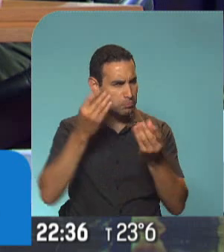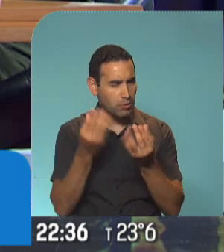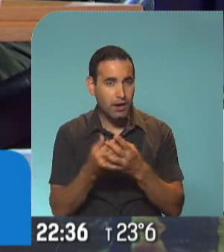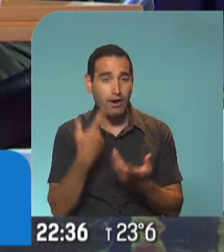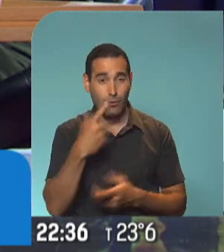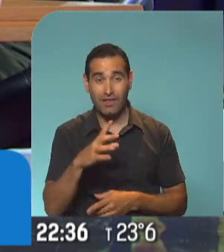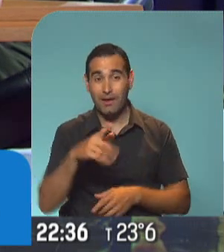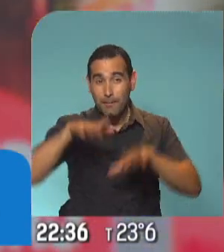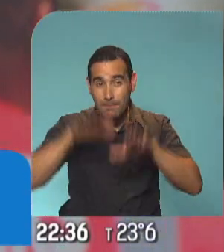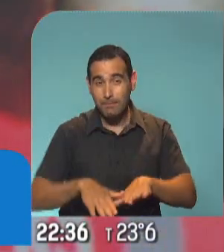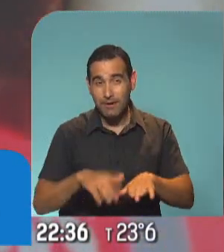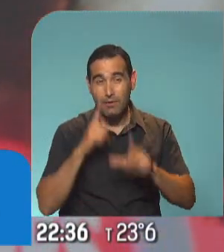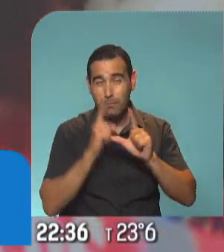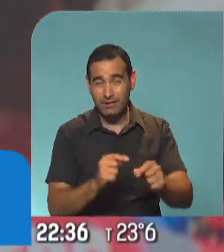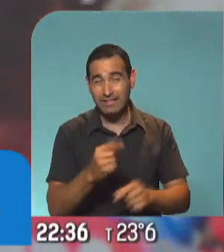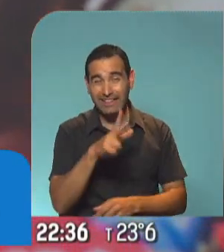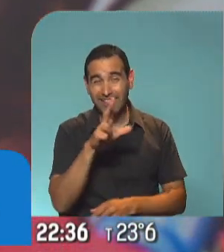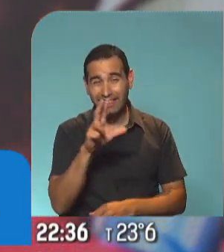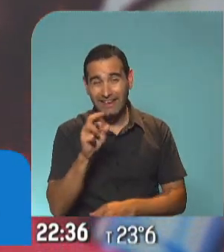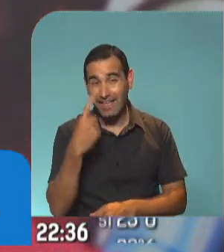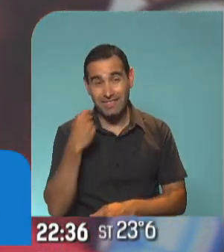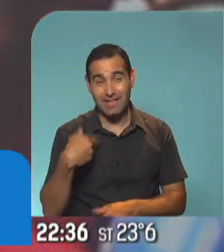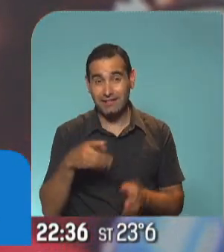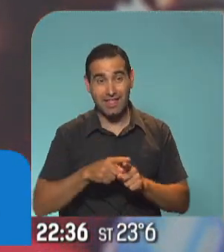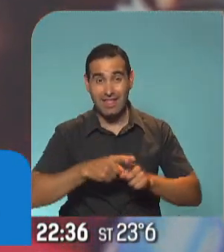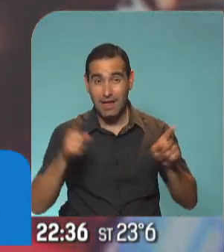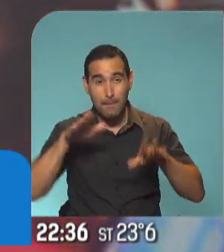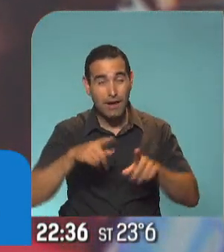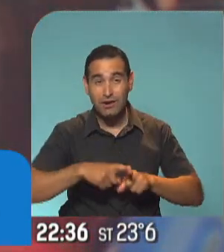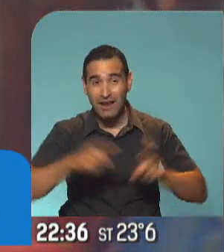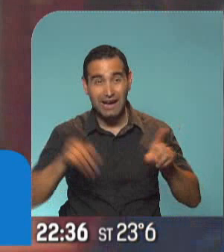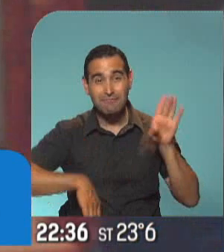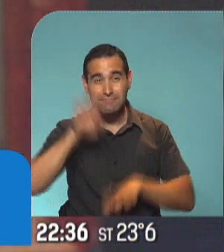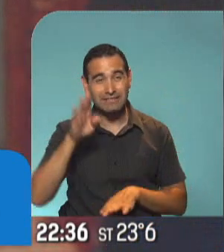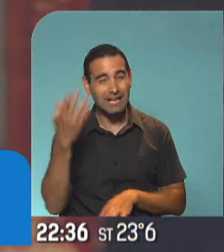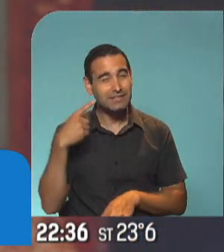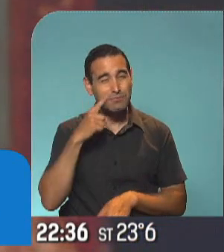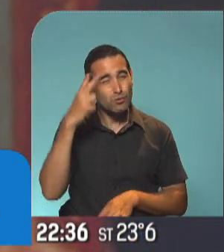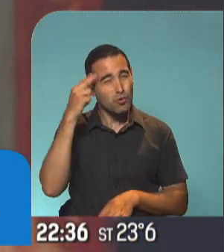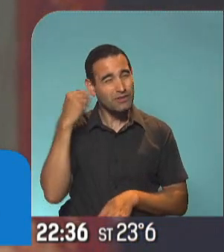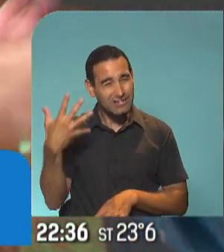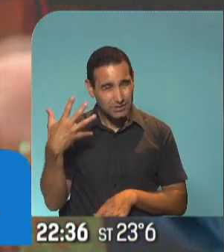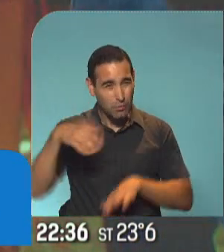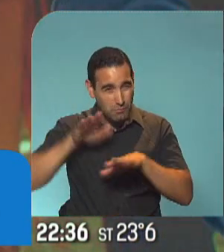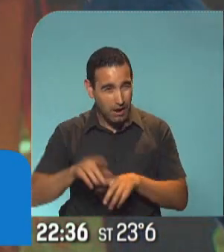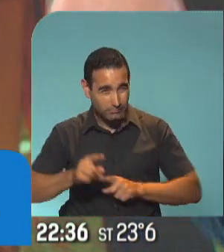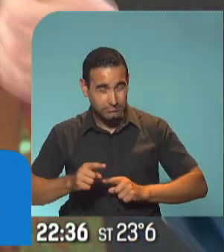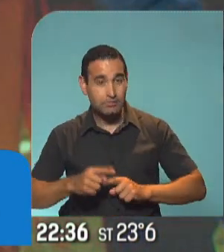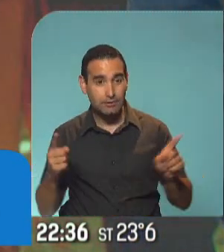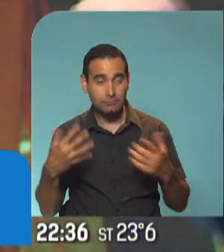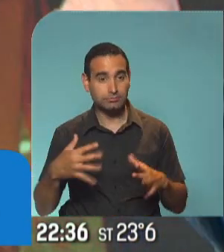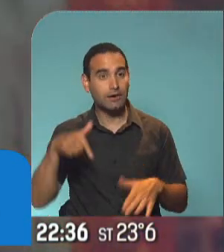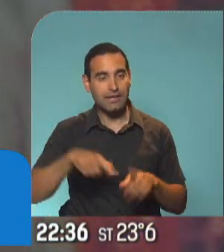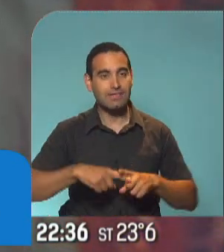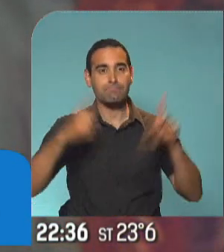huelga lleva ya más de 30 días Sí. y es la huelga más larga incluso que la del 95, que fue la que logró frenar